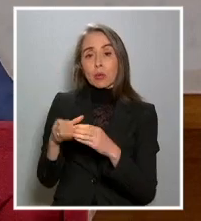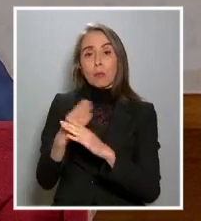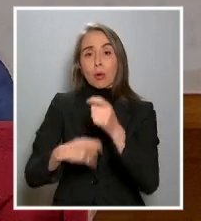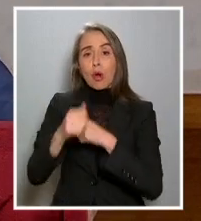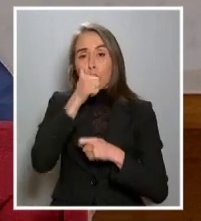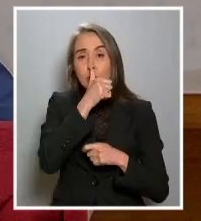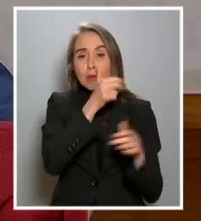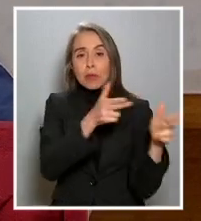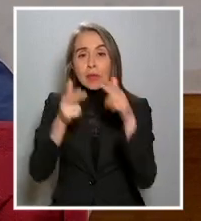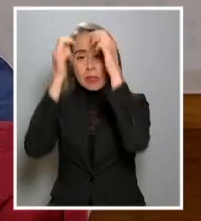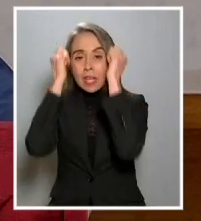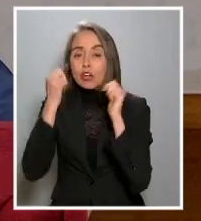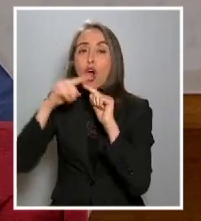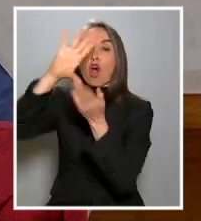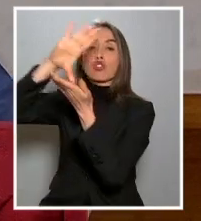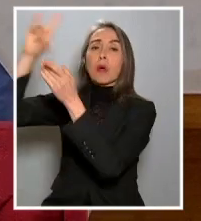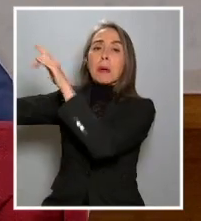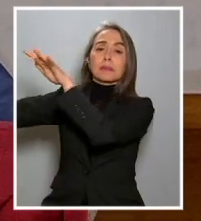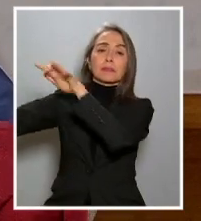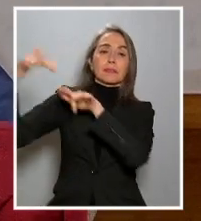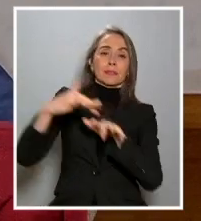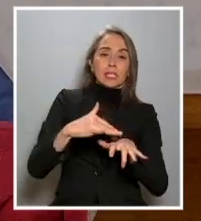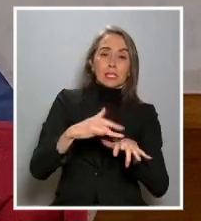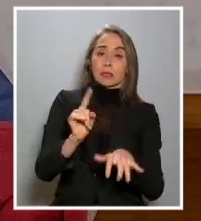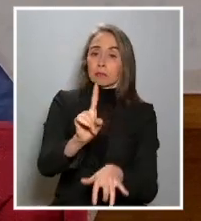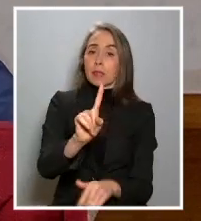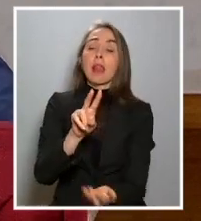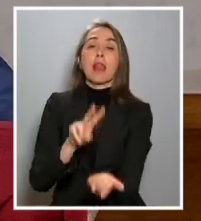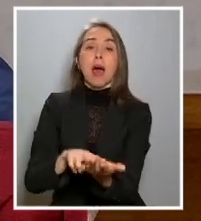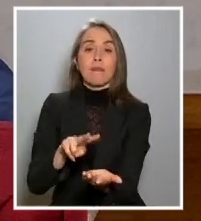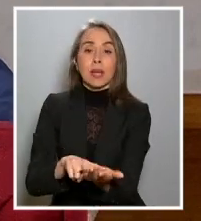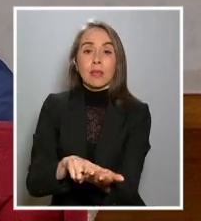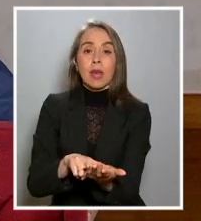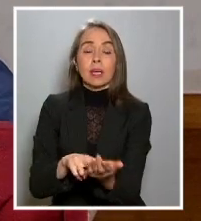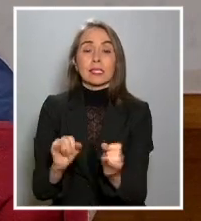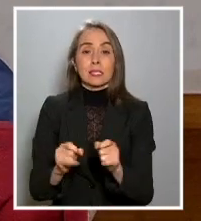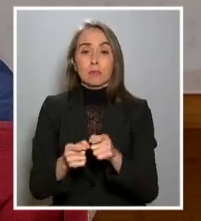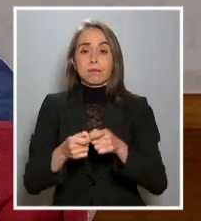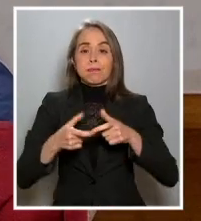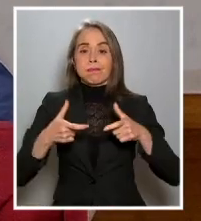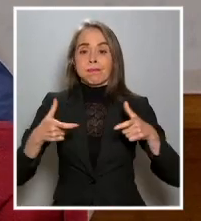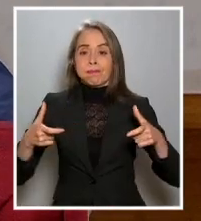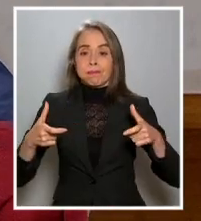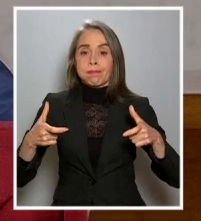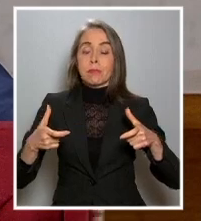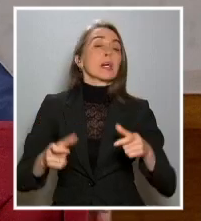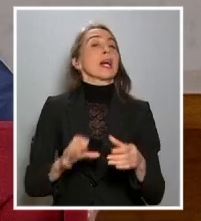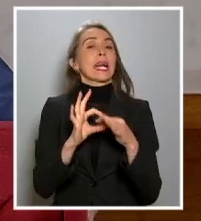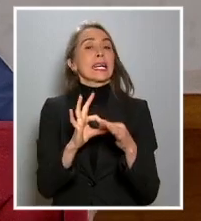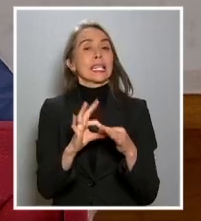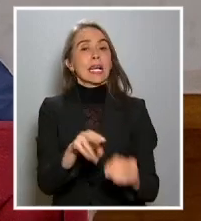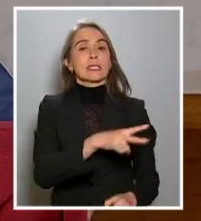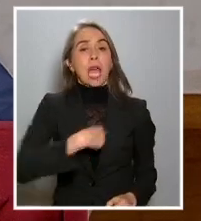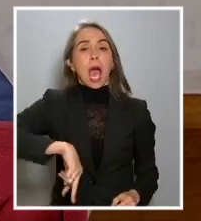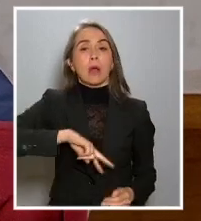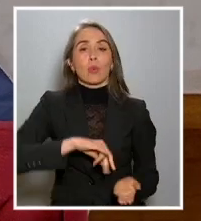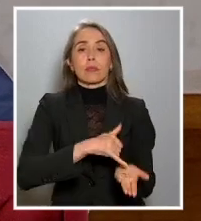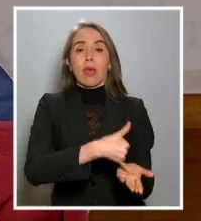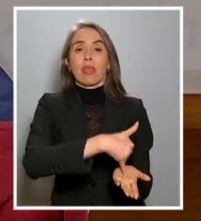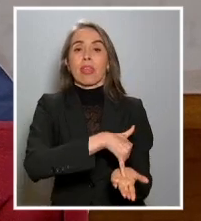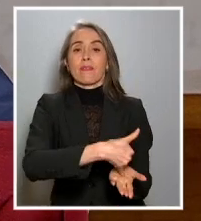es un agente externo que nos invade desde afuera. Pero la verdad es que cuando prospera, lo hace valiéndose de nuestras propias